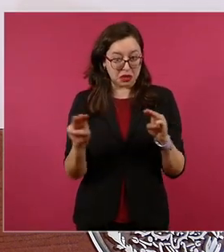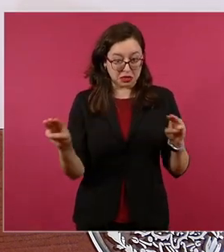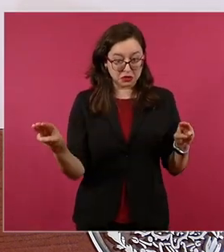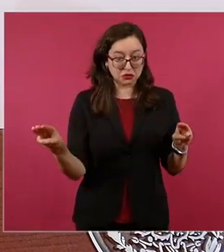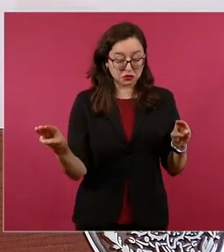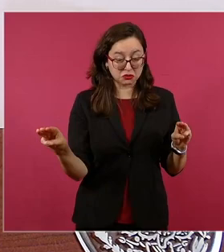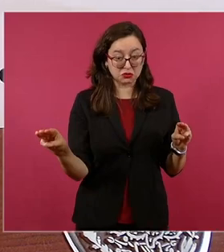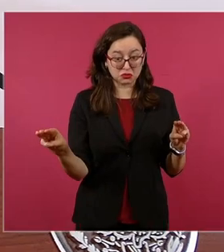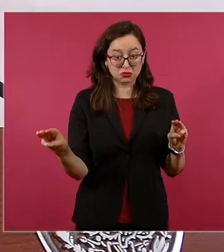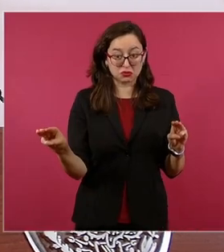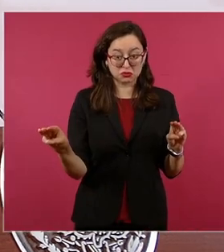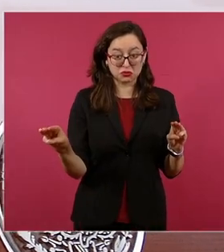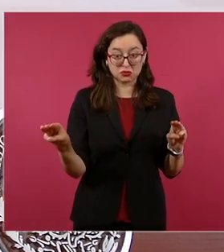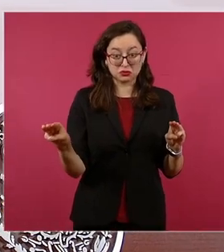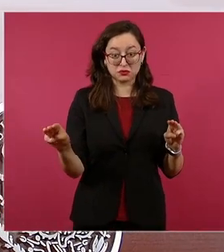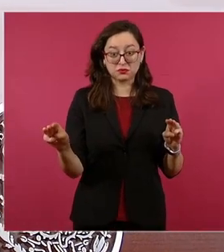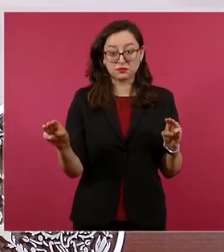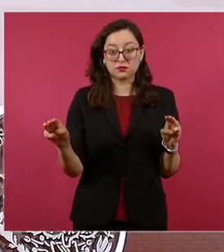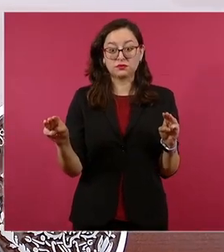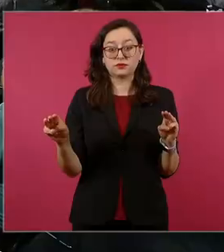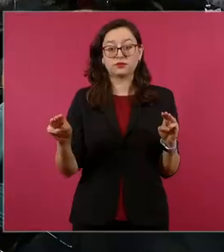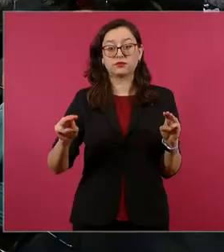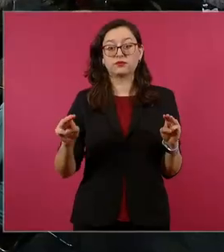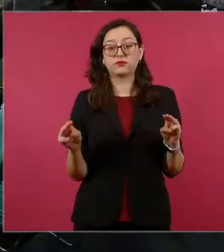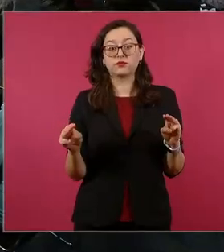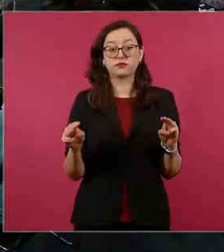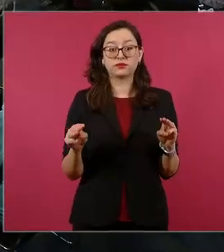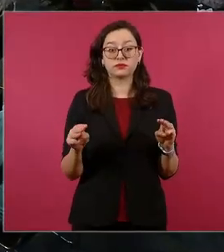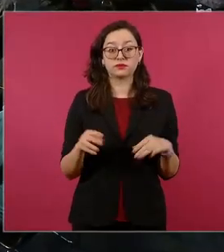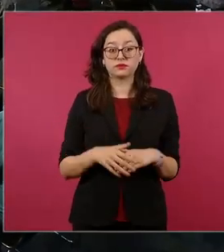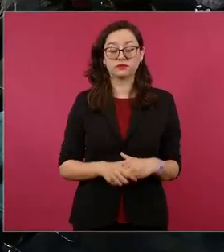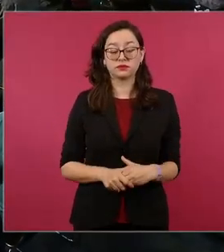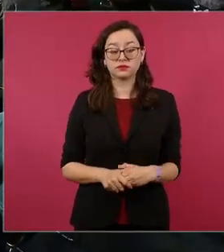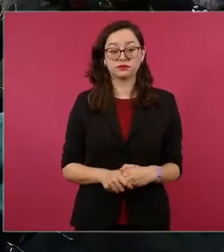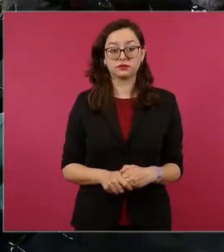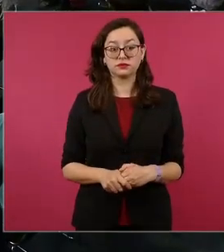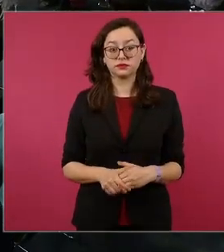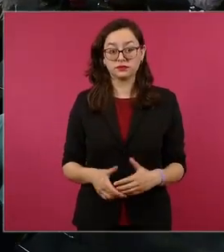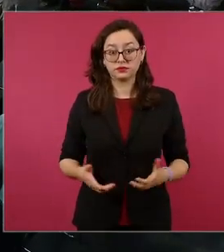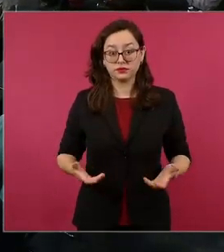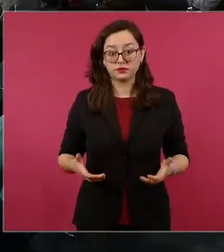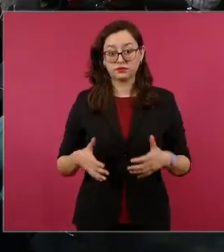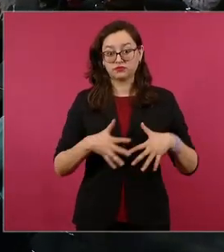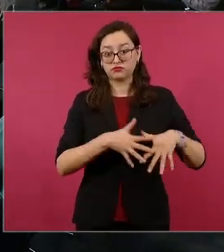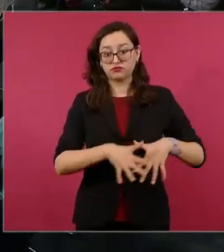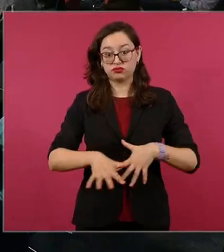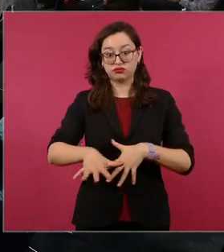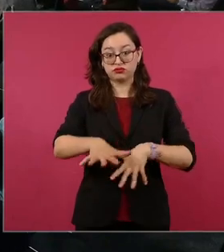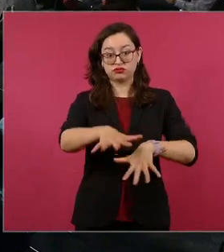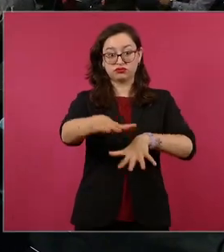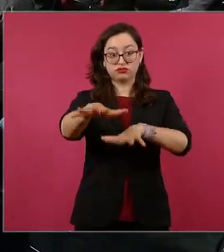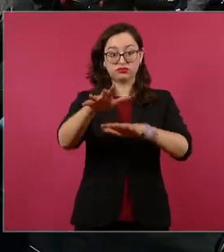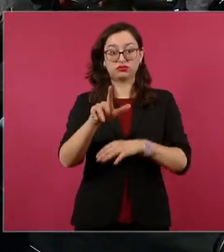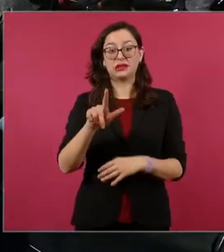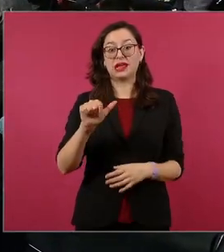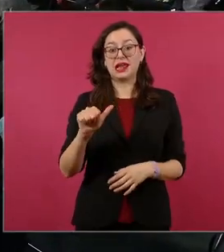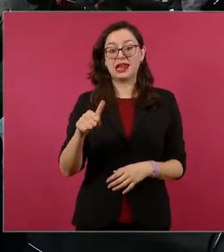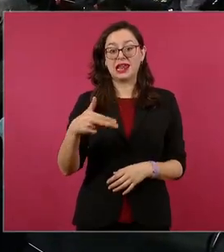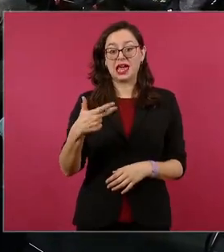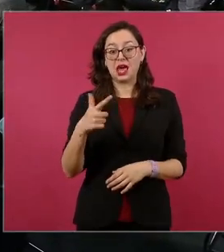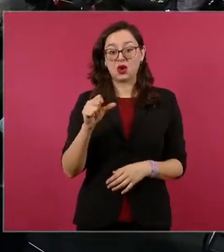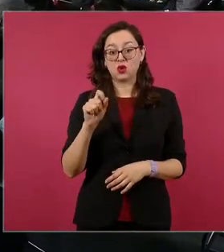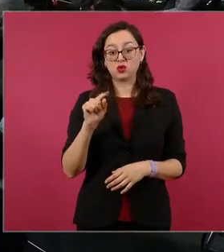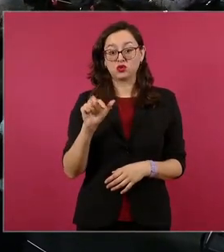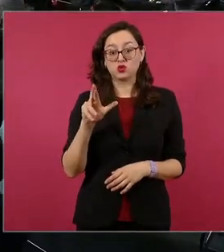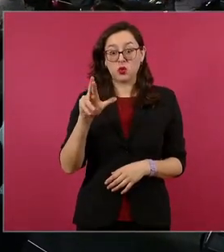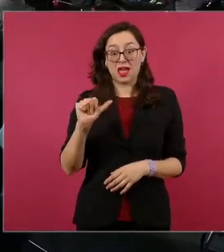En el embalse de la presa Langostura, que es la presa con más agua. Miren